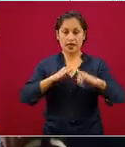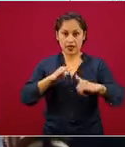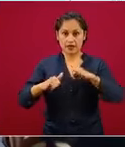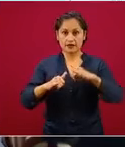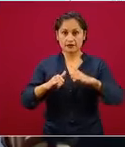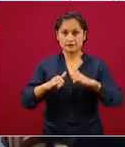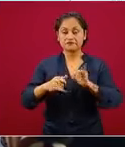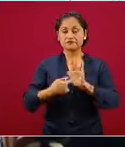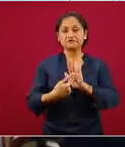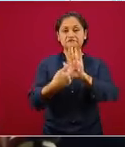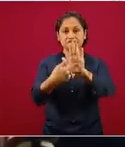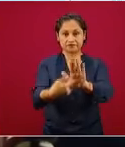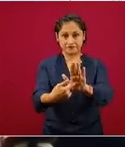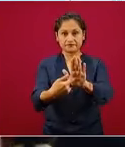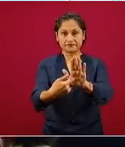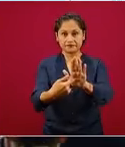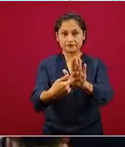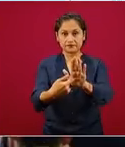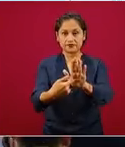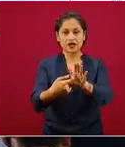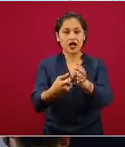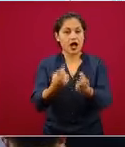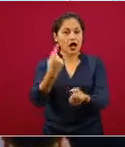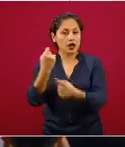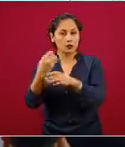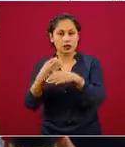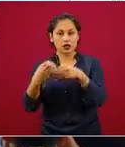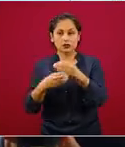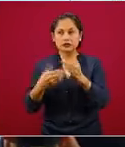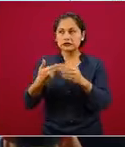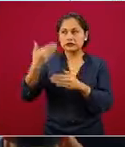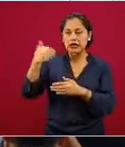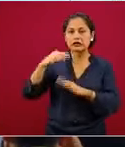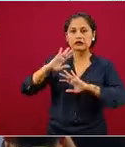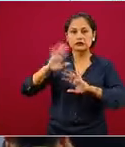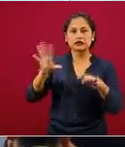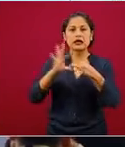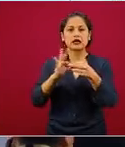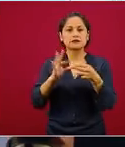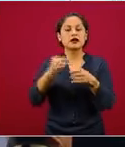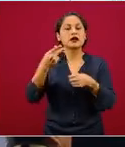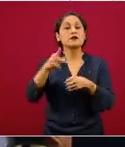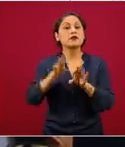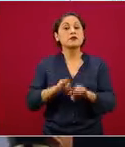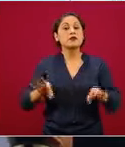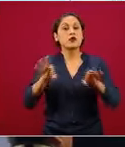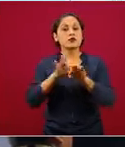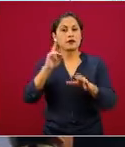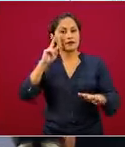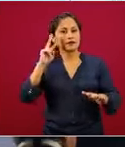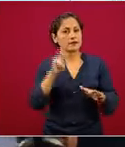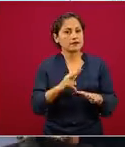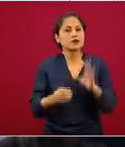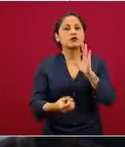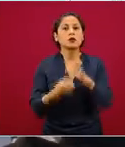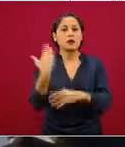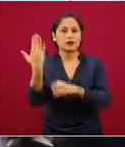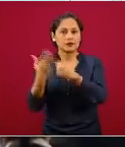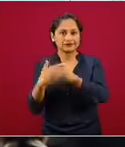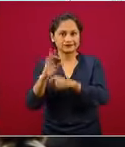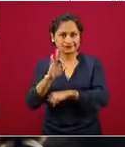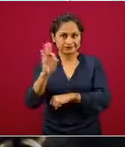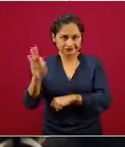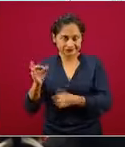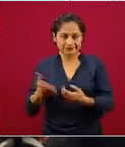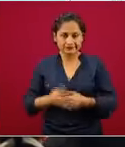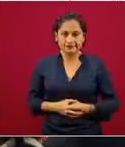para ilustrar también algunos conceptos que hemos tratado, pero que es importante situarlos respecto a la nueva fecha. Como se puede